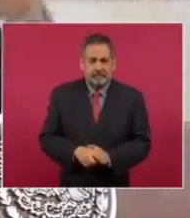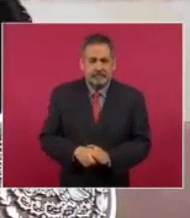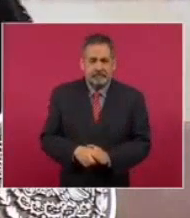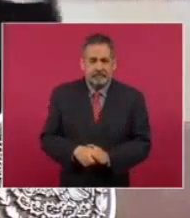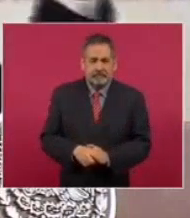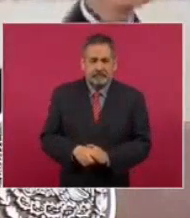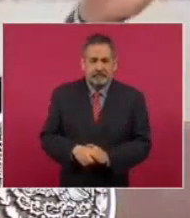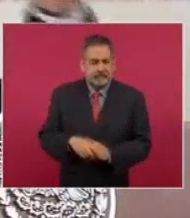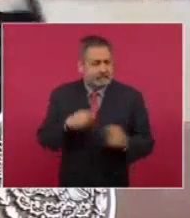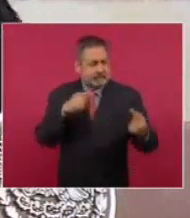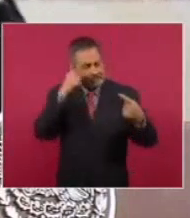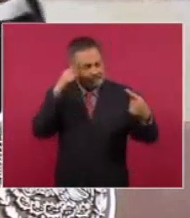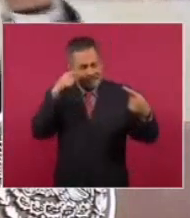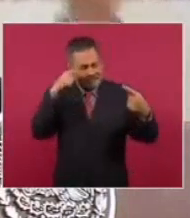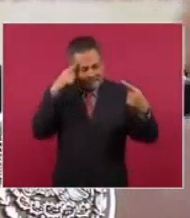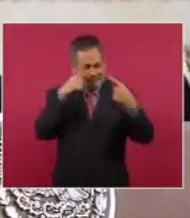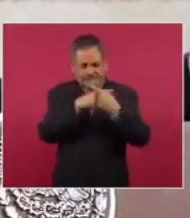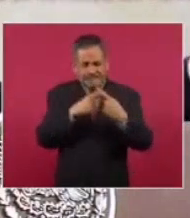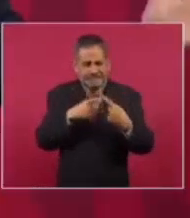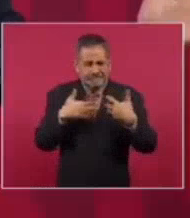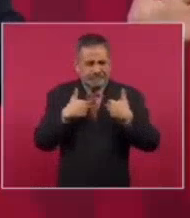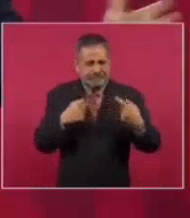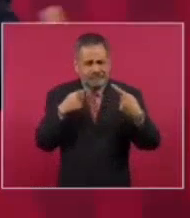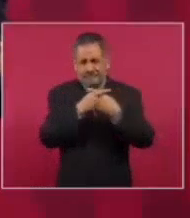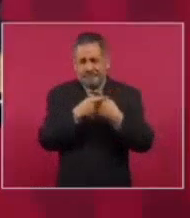no nos entendemos por eso